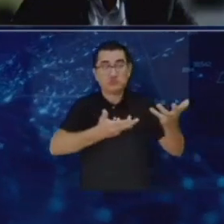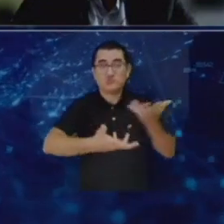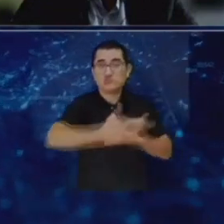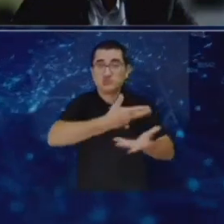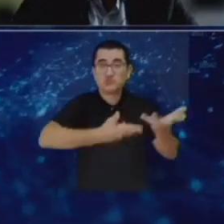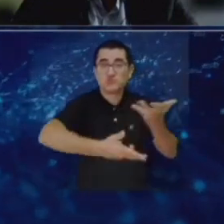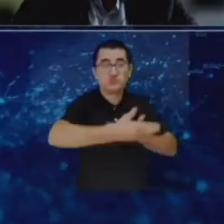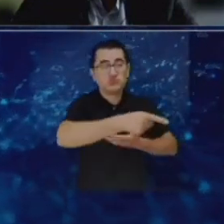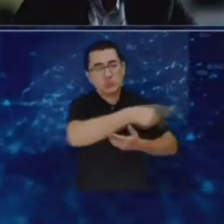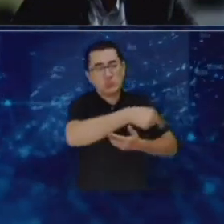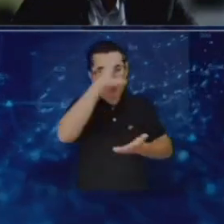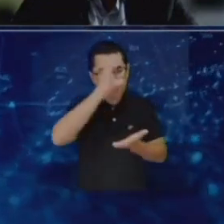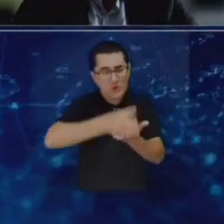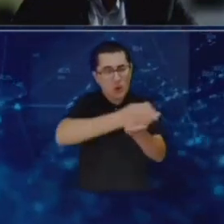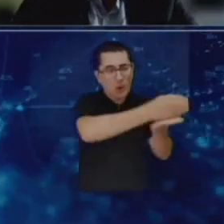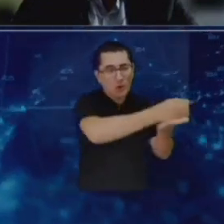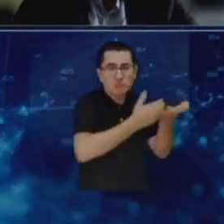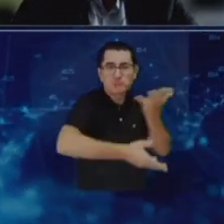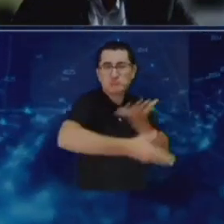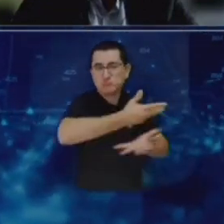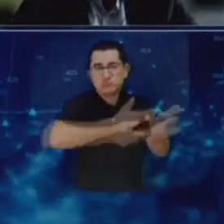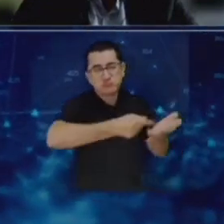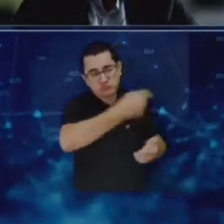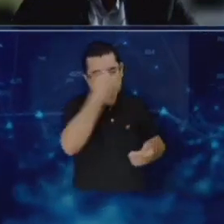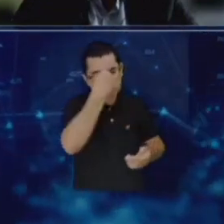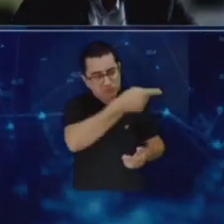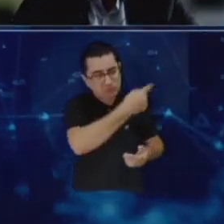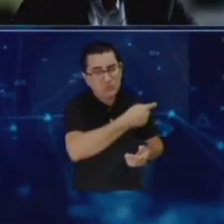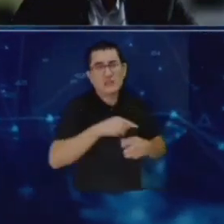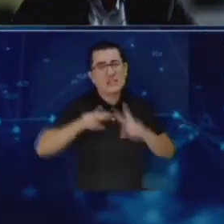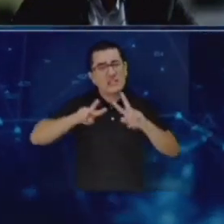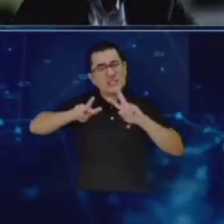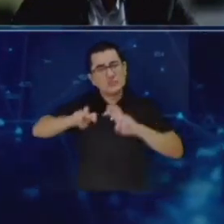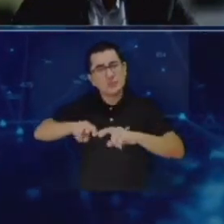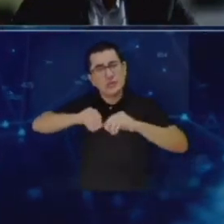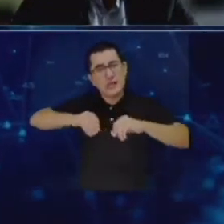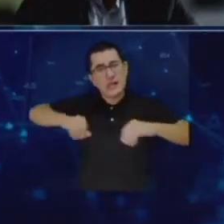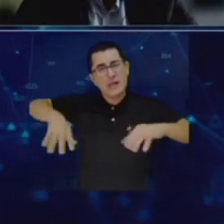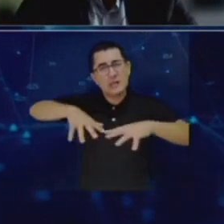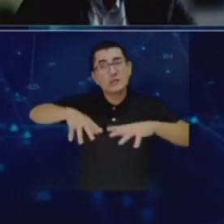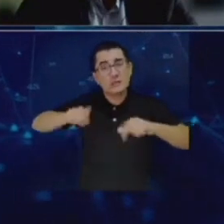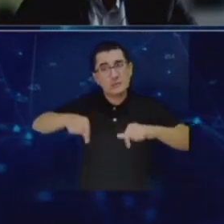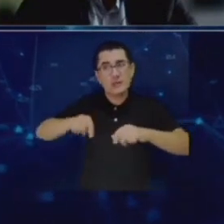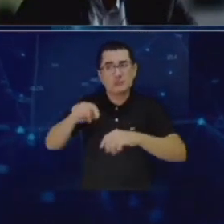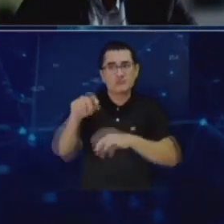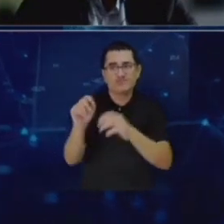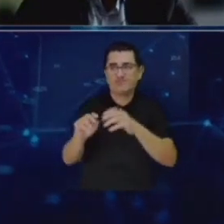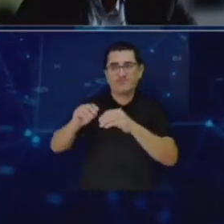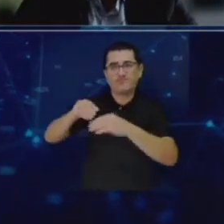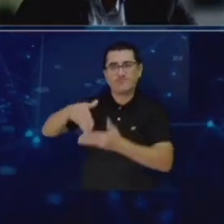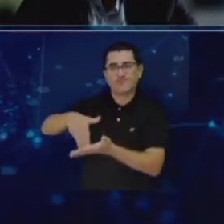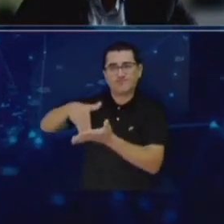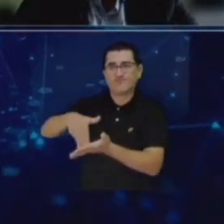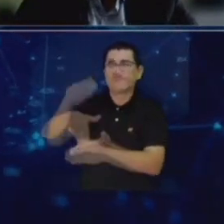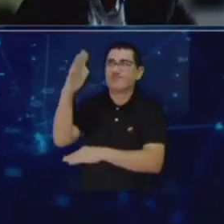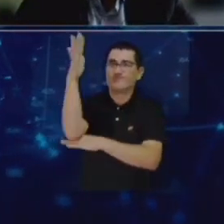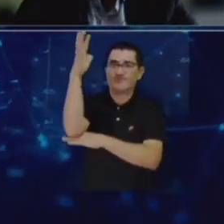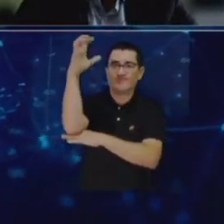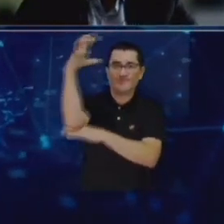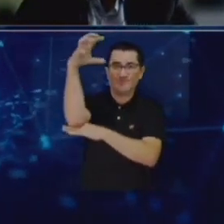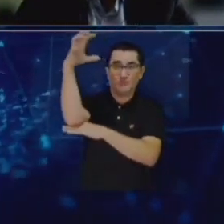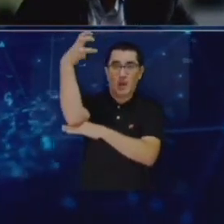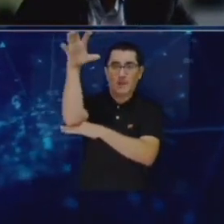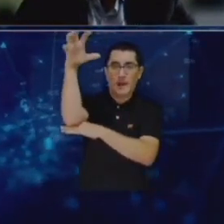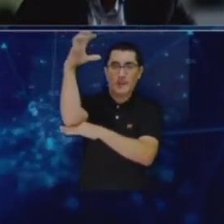vista preliminares en lo que se refiere a la exploración de la Tierra por satélite. Obviamente se están